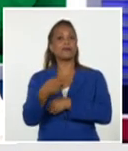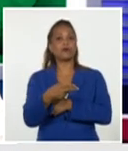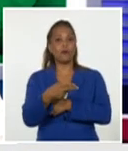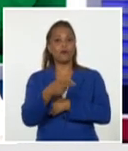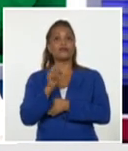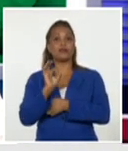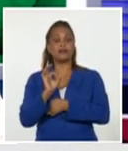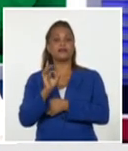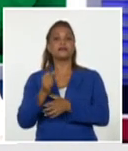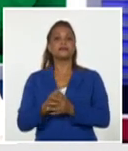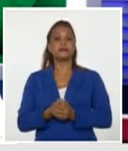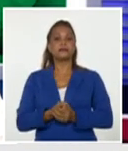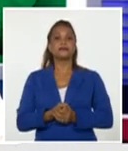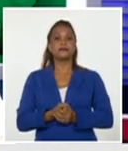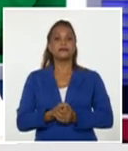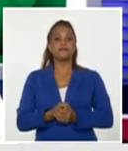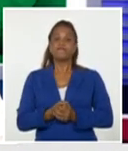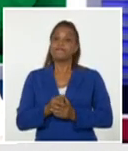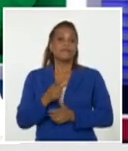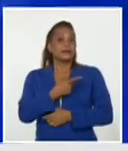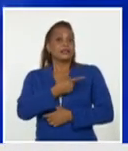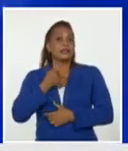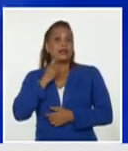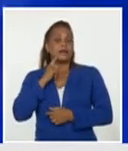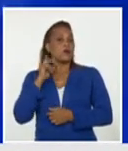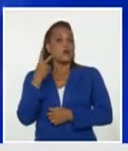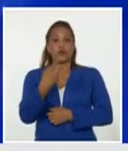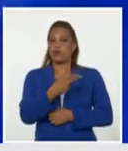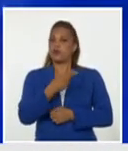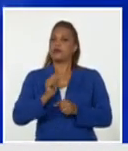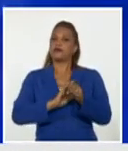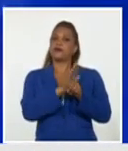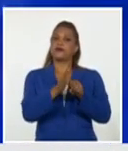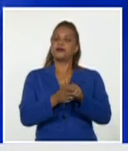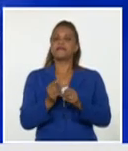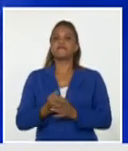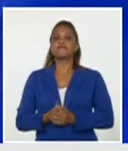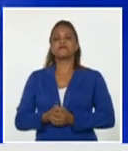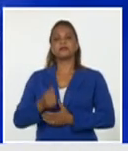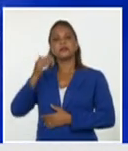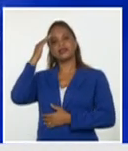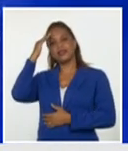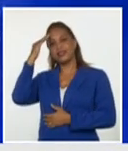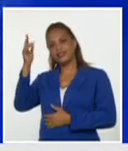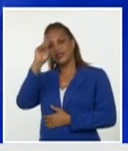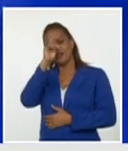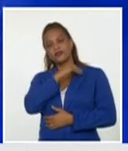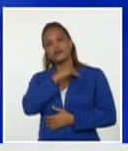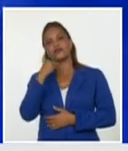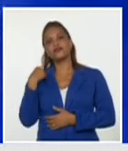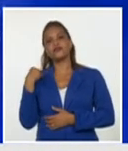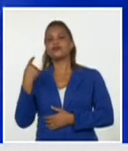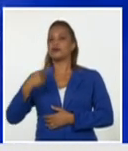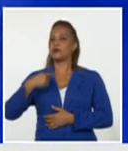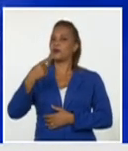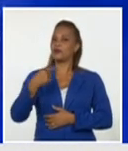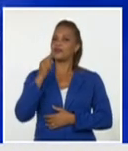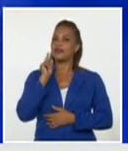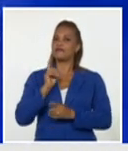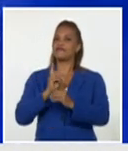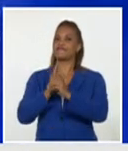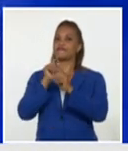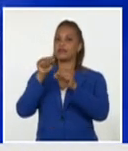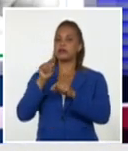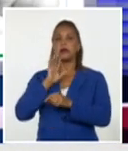buen cubano, inmediatamente que aparece. Bueno, agradecerle, doctor, como cada día, su presencia hoy en el estudio. Lo esperamos mañana para